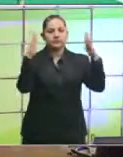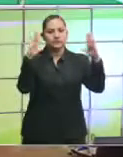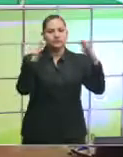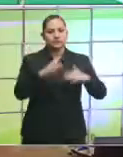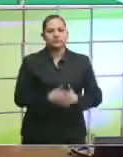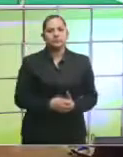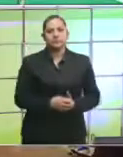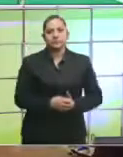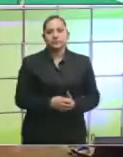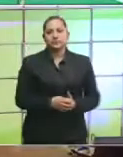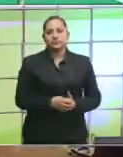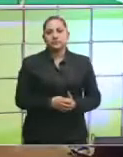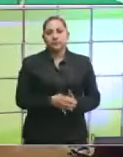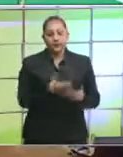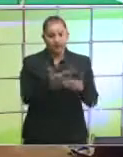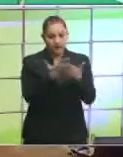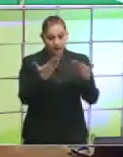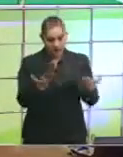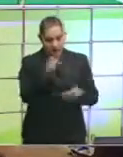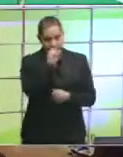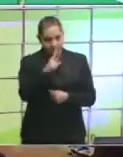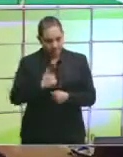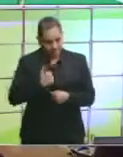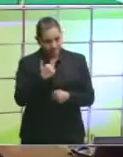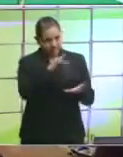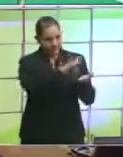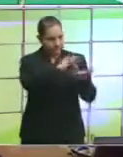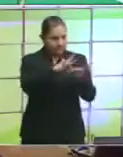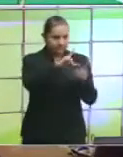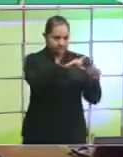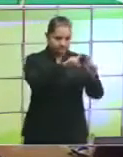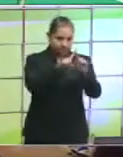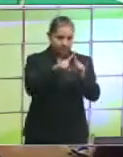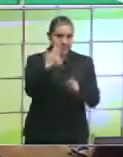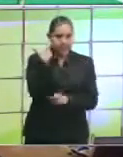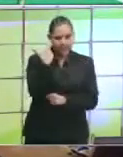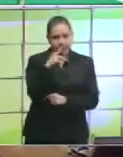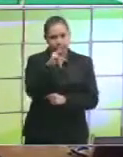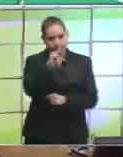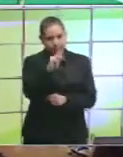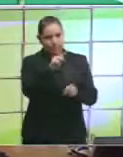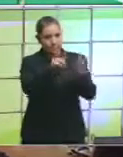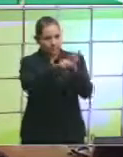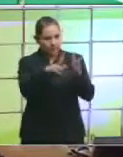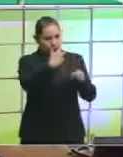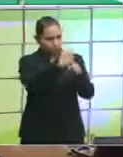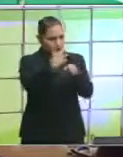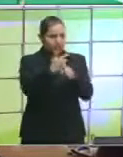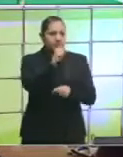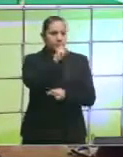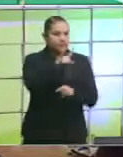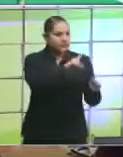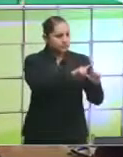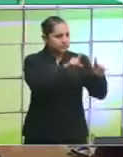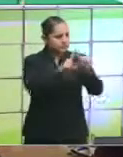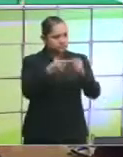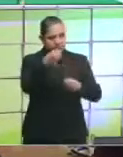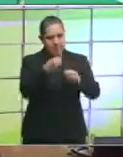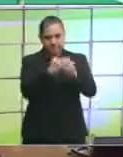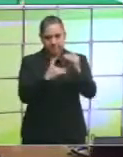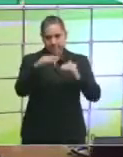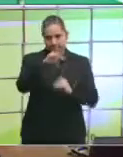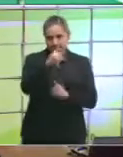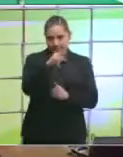hacemos propicio el momento para agradecer la presencia de los medios de comunicación y asimismo agradecemos la presencia de magistradas y magistrados de la sala